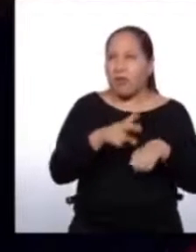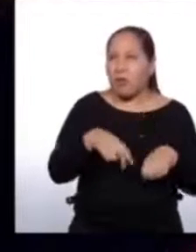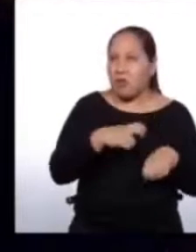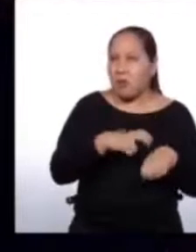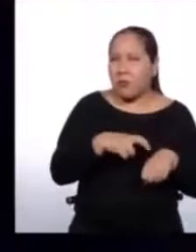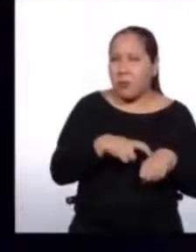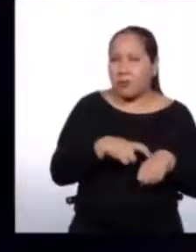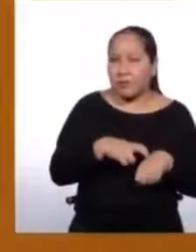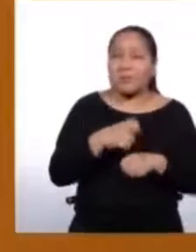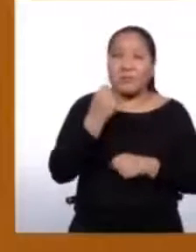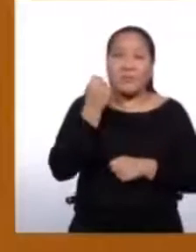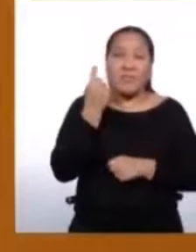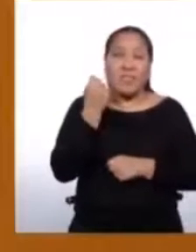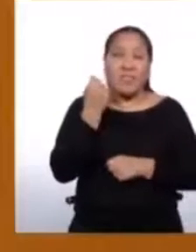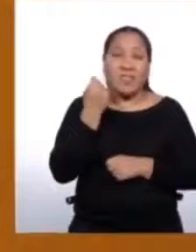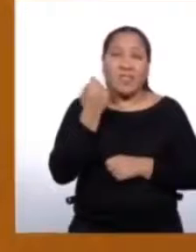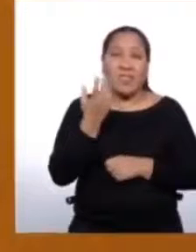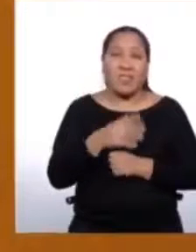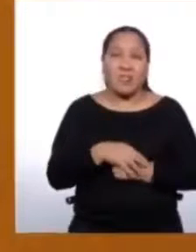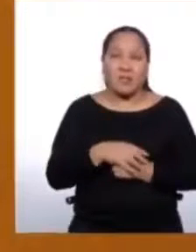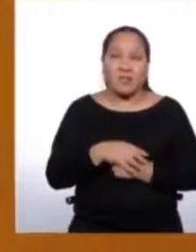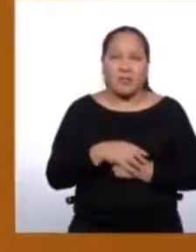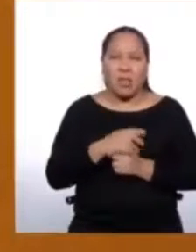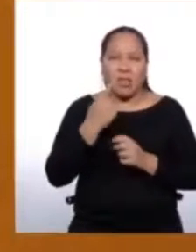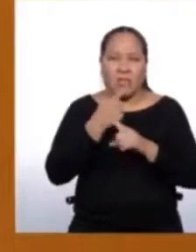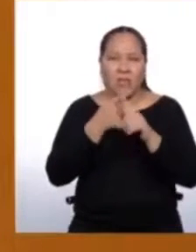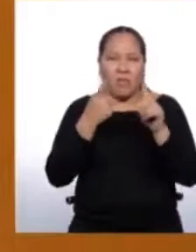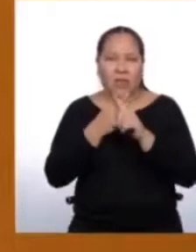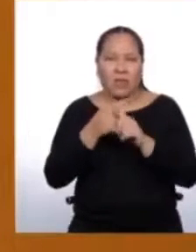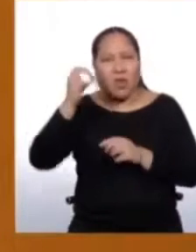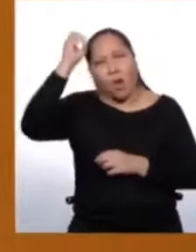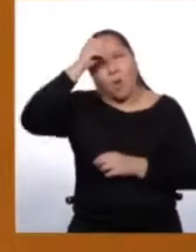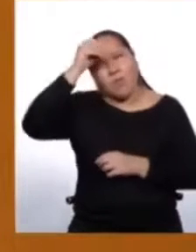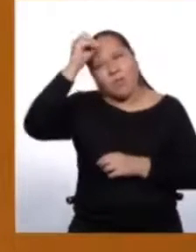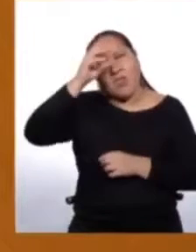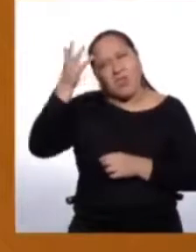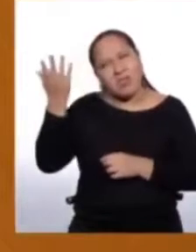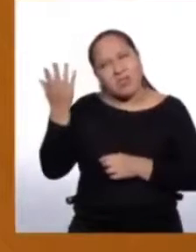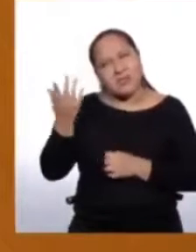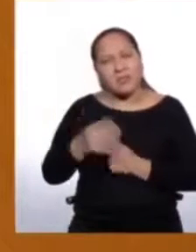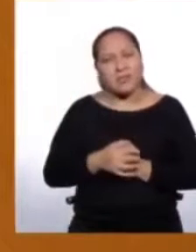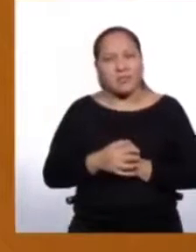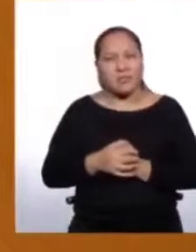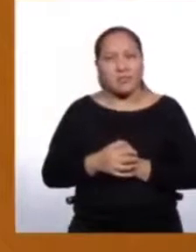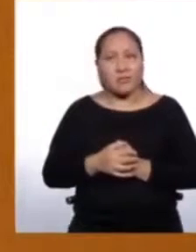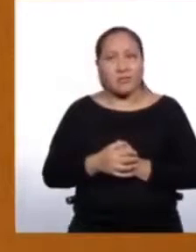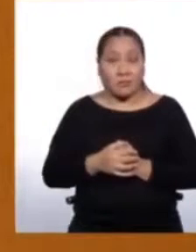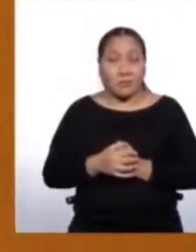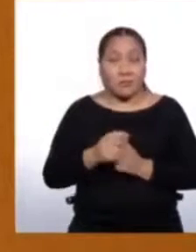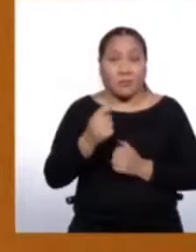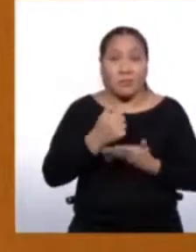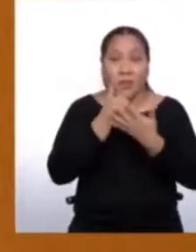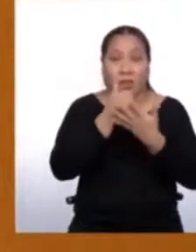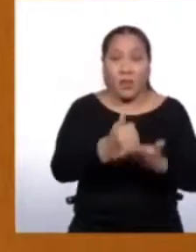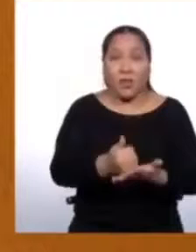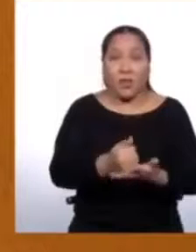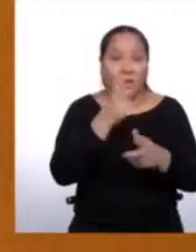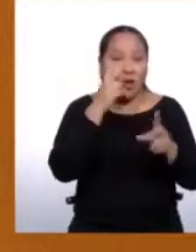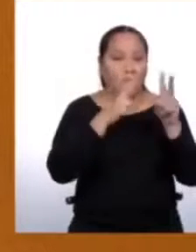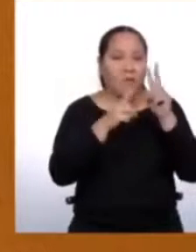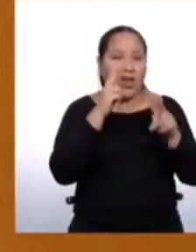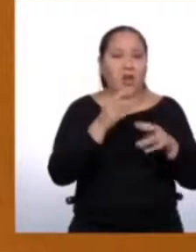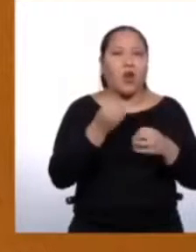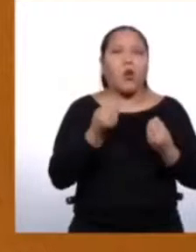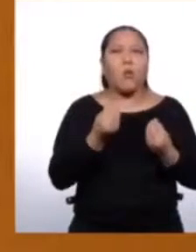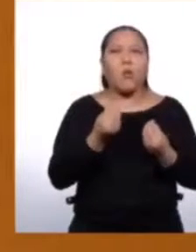entender las contradicciones en las que vivimos, te ayuda a reconocer aspectos de tu